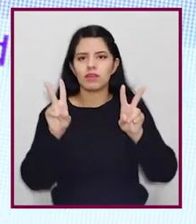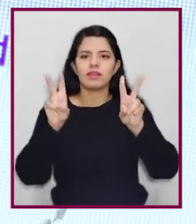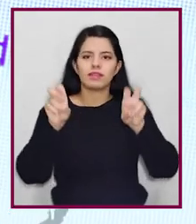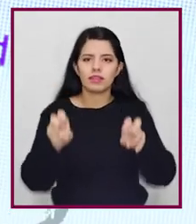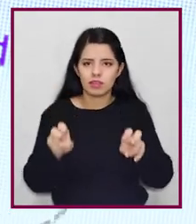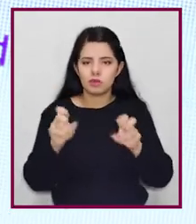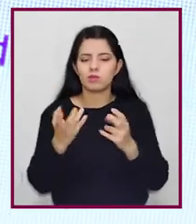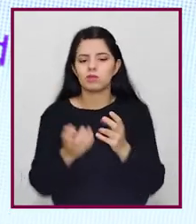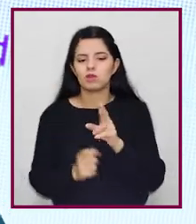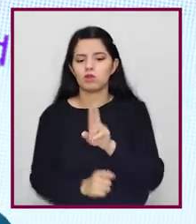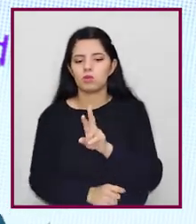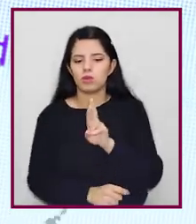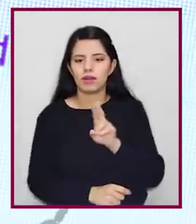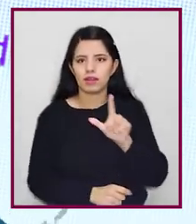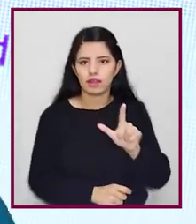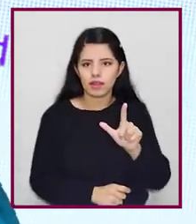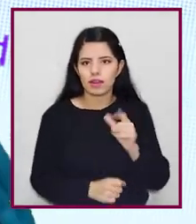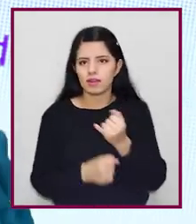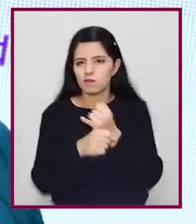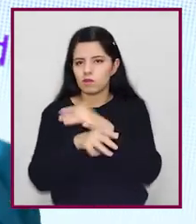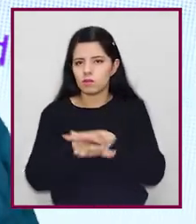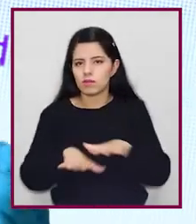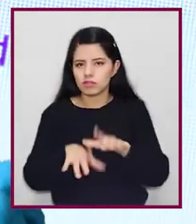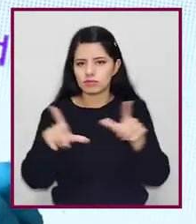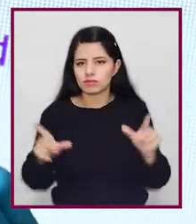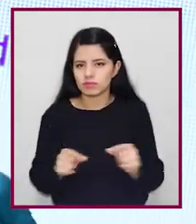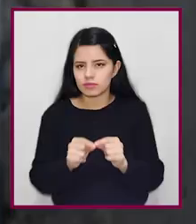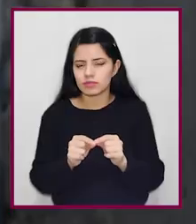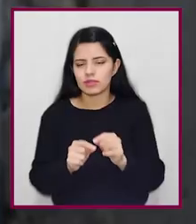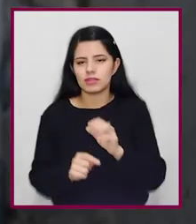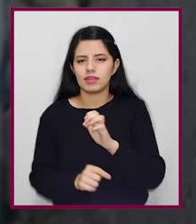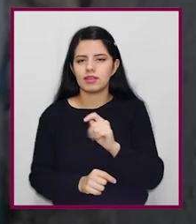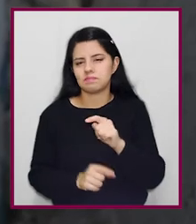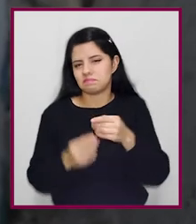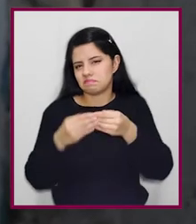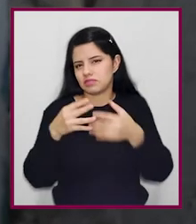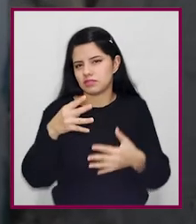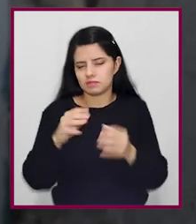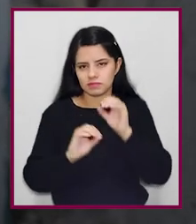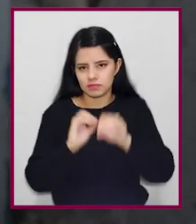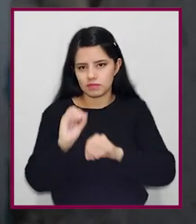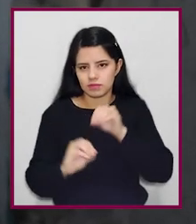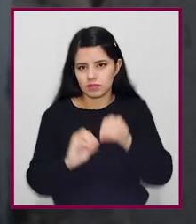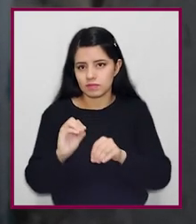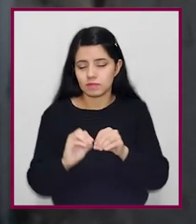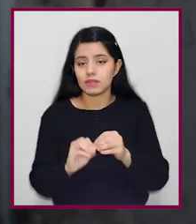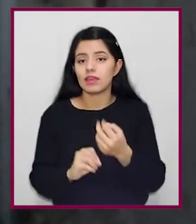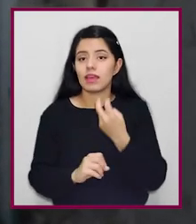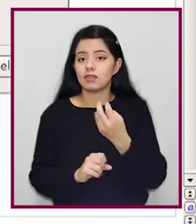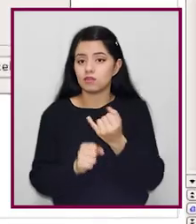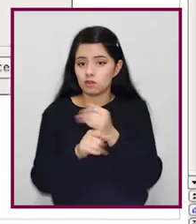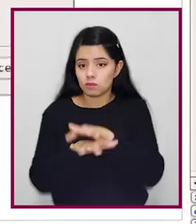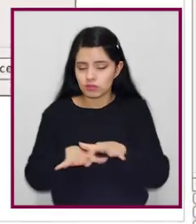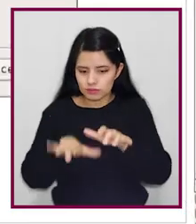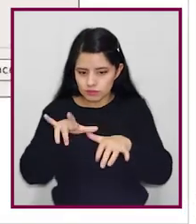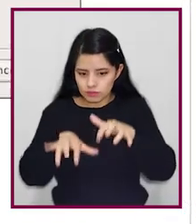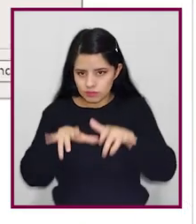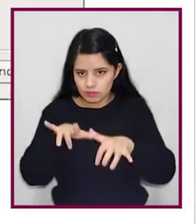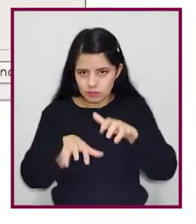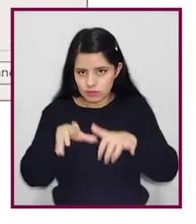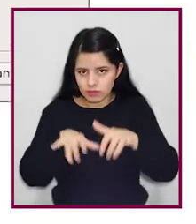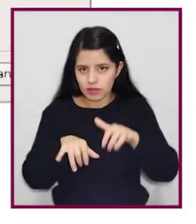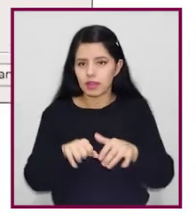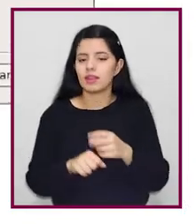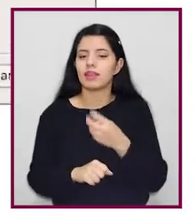URL, resumen de contenido, etc. Con la inserción de estos datos, la web